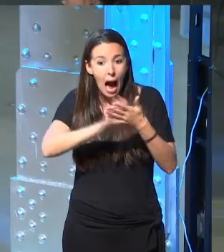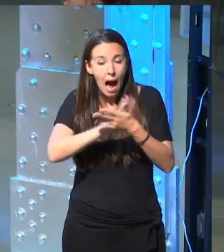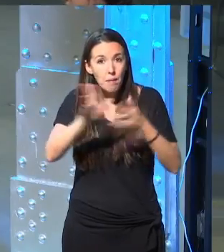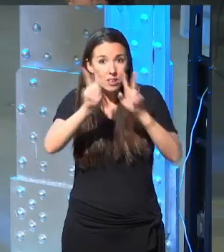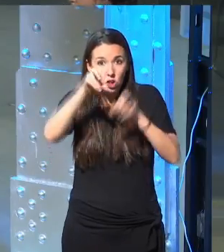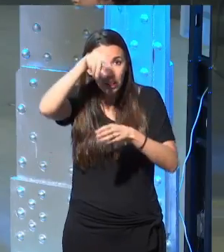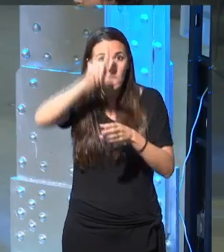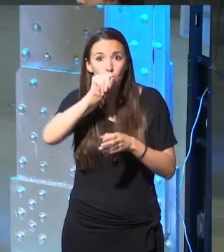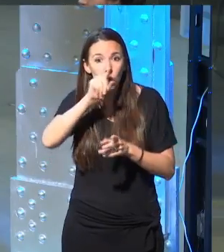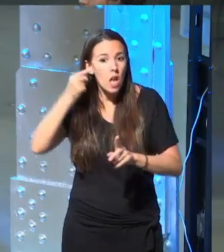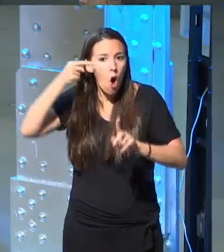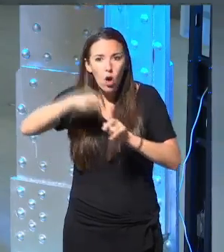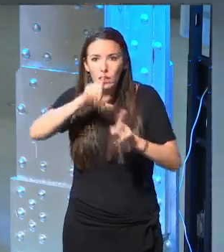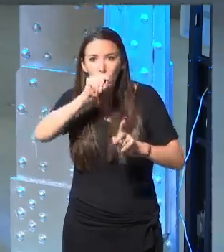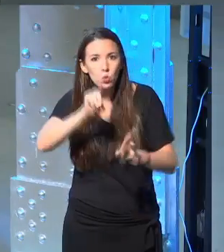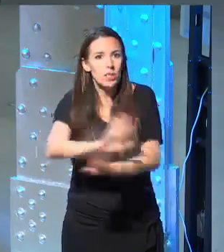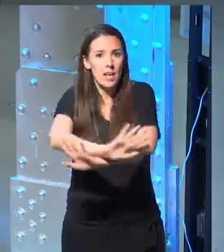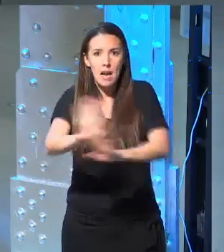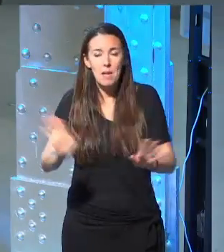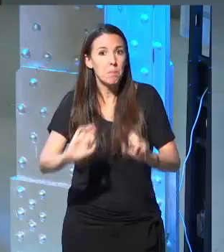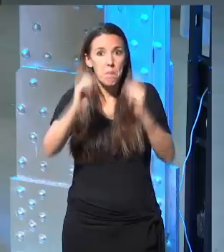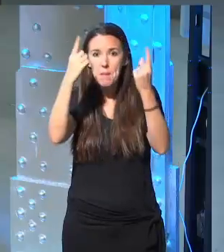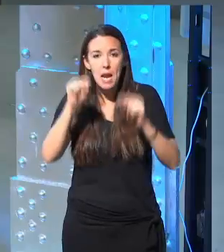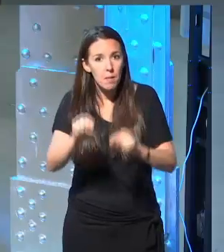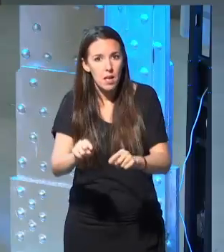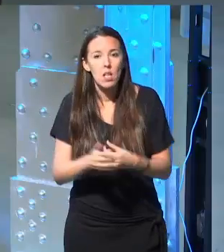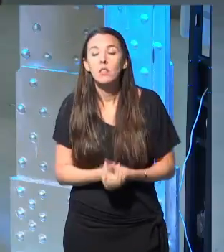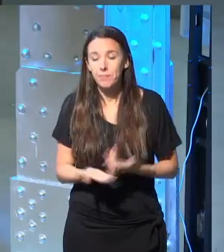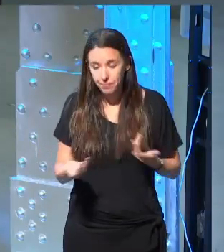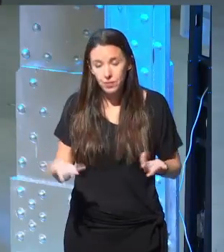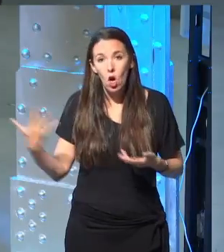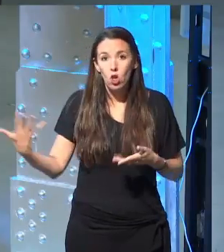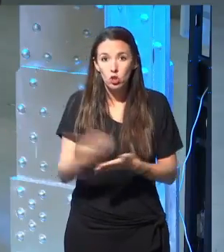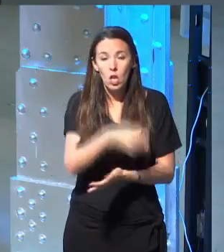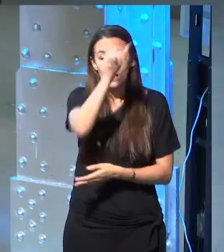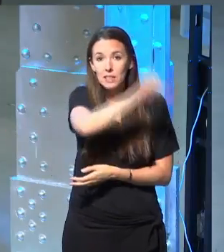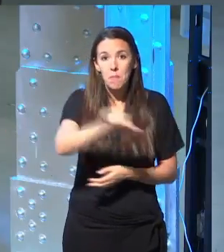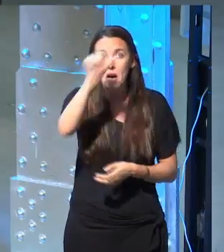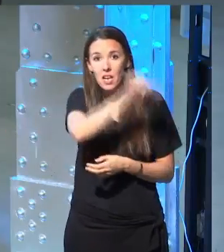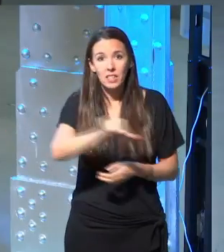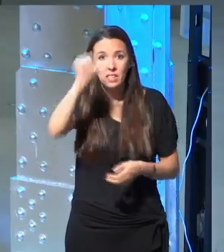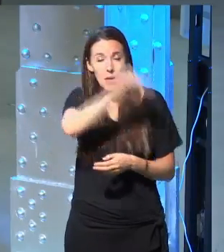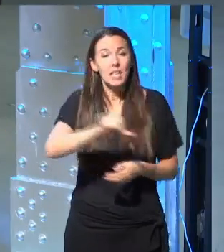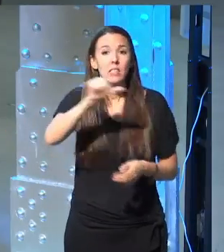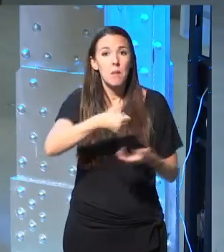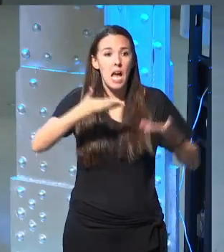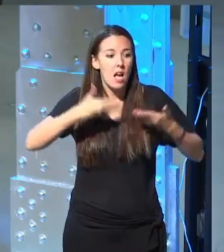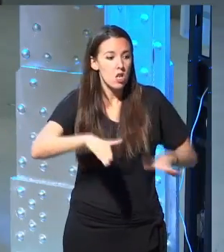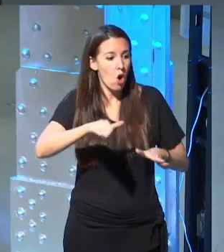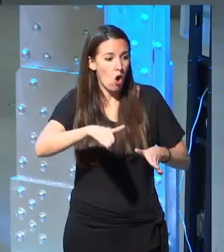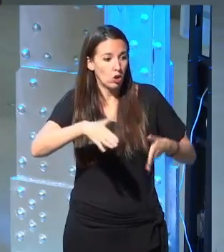en Twitter y está hecha para Twitter. Claro, cuando ocurrió que había esta movida, que todas las semanas hijos tróspidos era trending